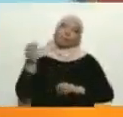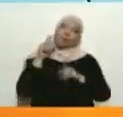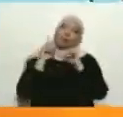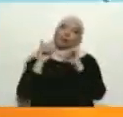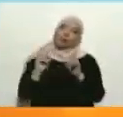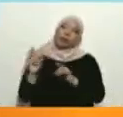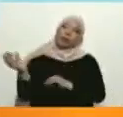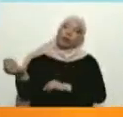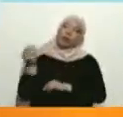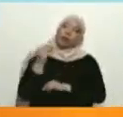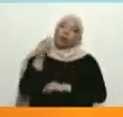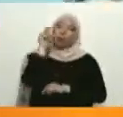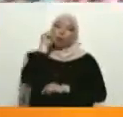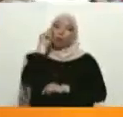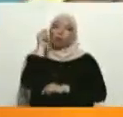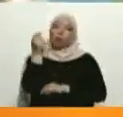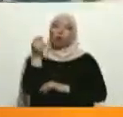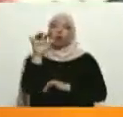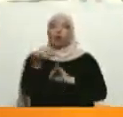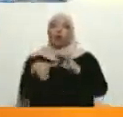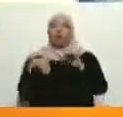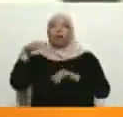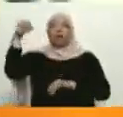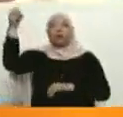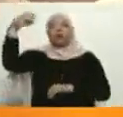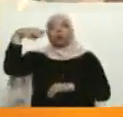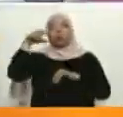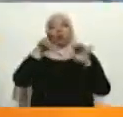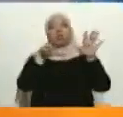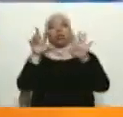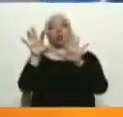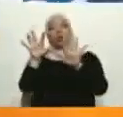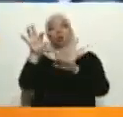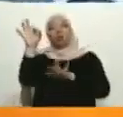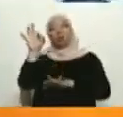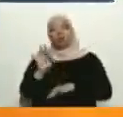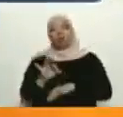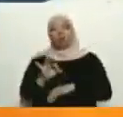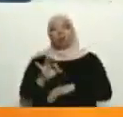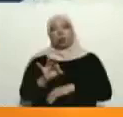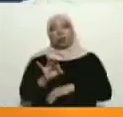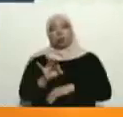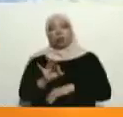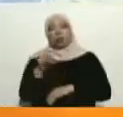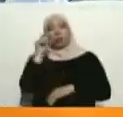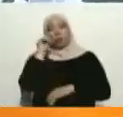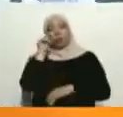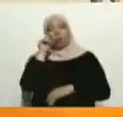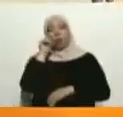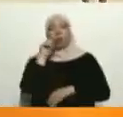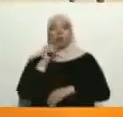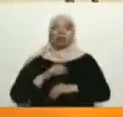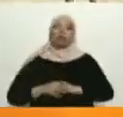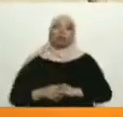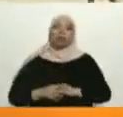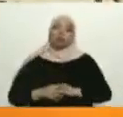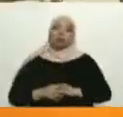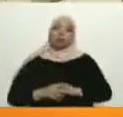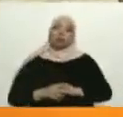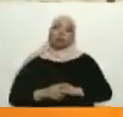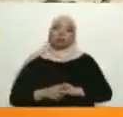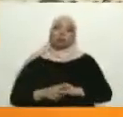el turismo de sol y playa treinta y ocho por ciento de las personas que hicieron turismo 38% fueron